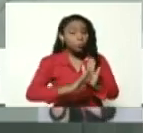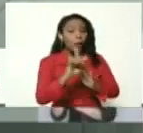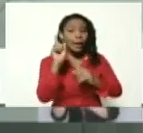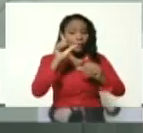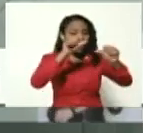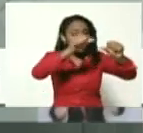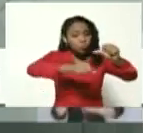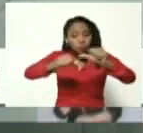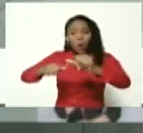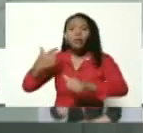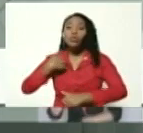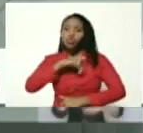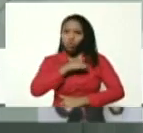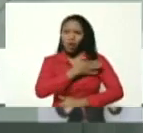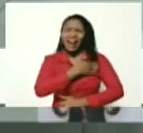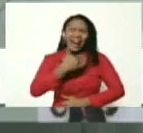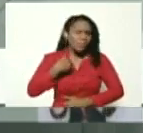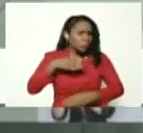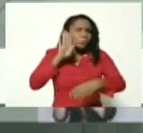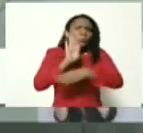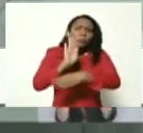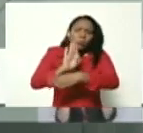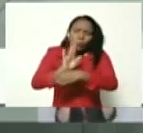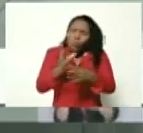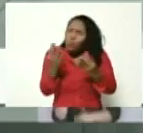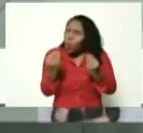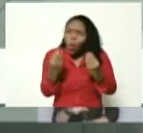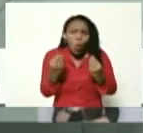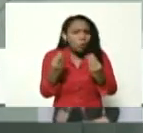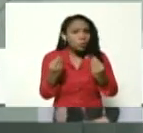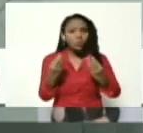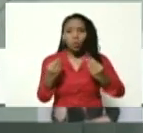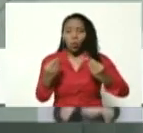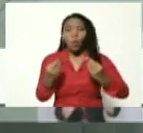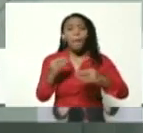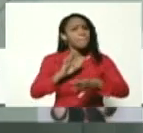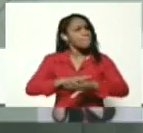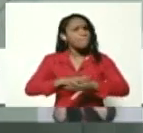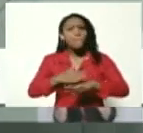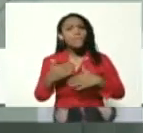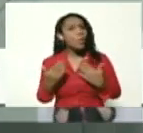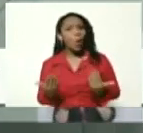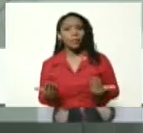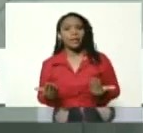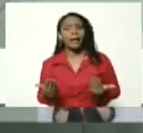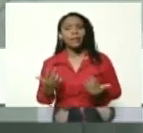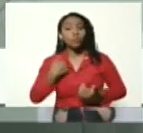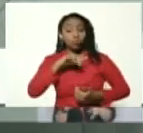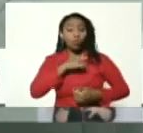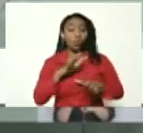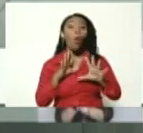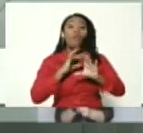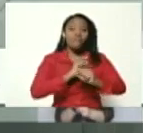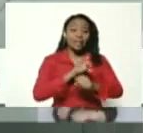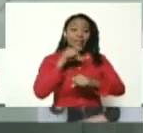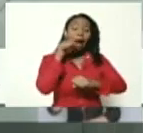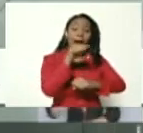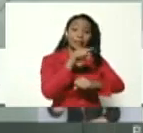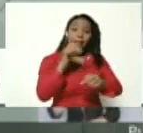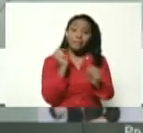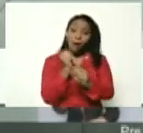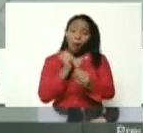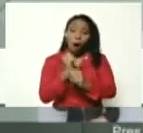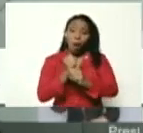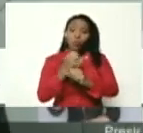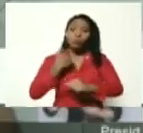que queremos cuidarla mucho. La hemos querido cuidar mucho porque confiamos en que de aquí van a surgir,